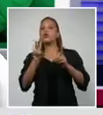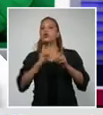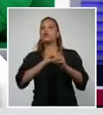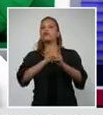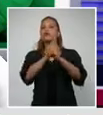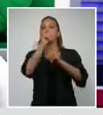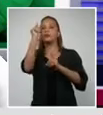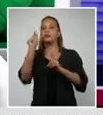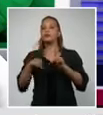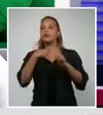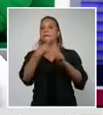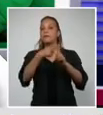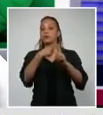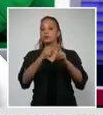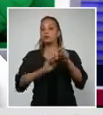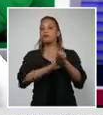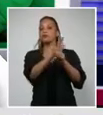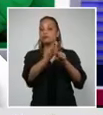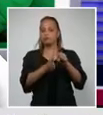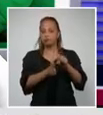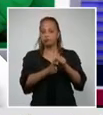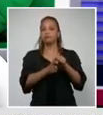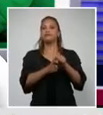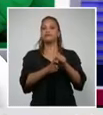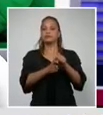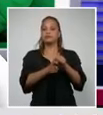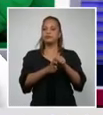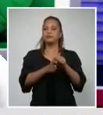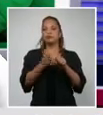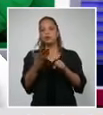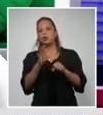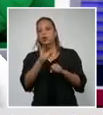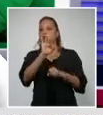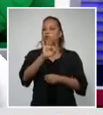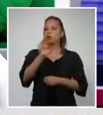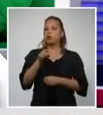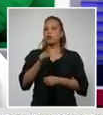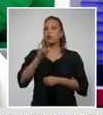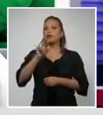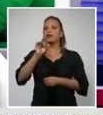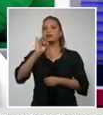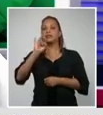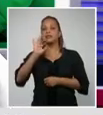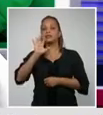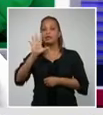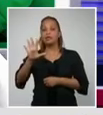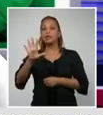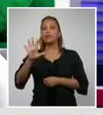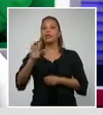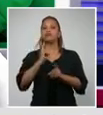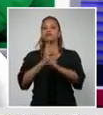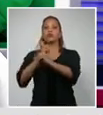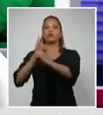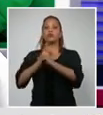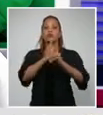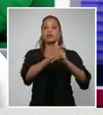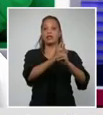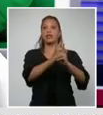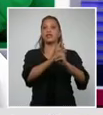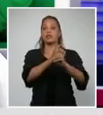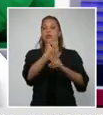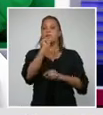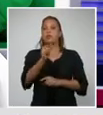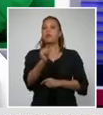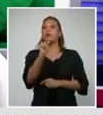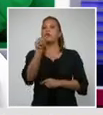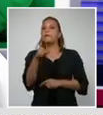casos confirmados y un promedio de 8,5 contactos por cada lactante,